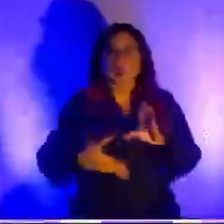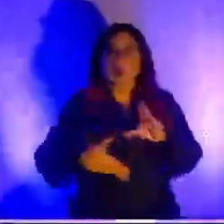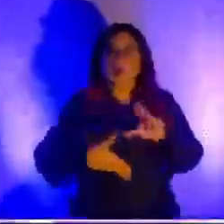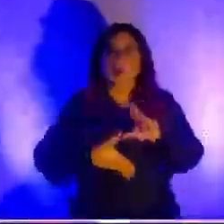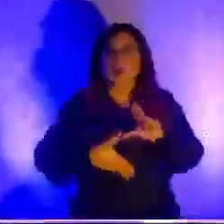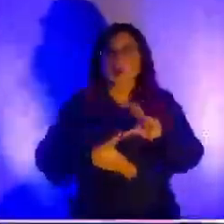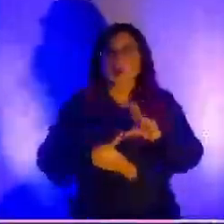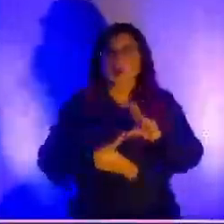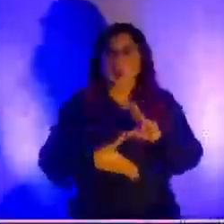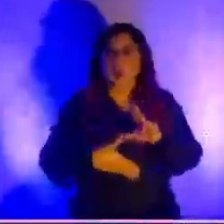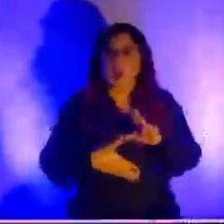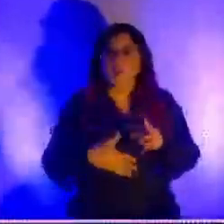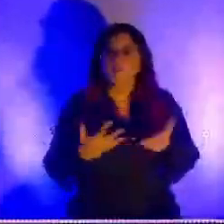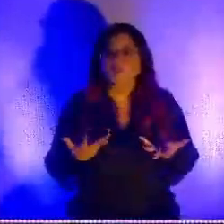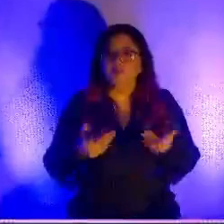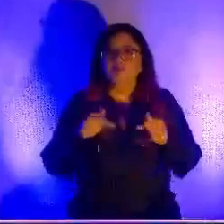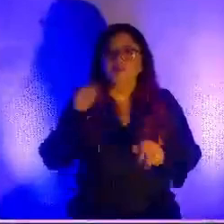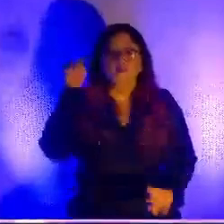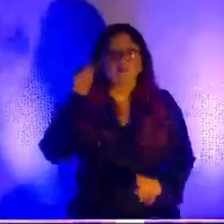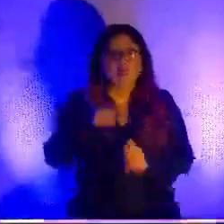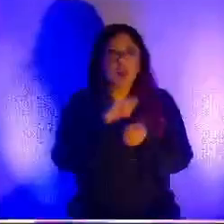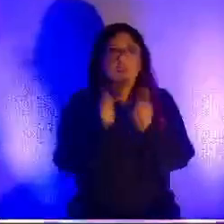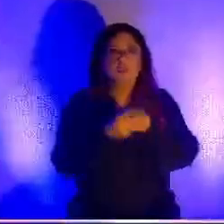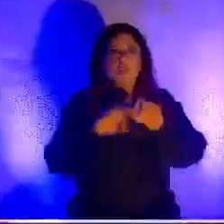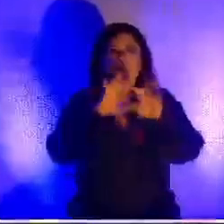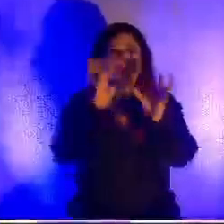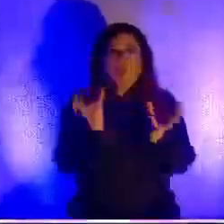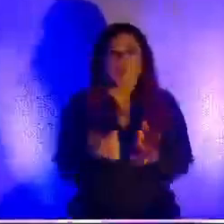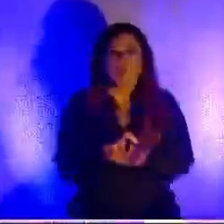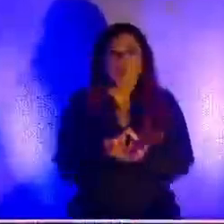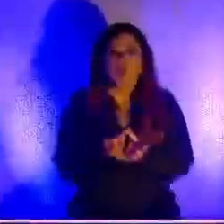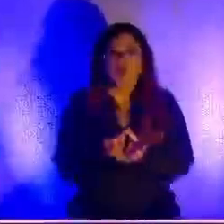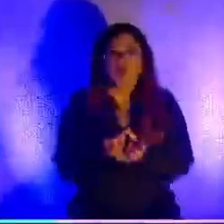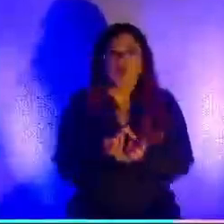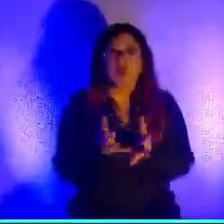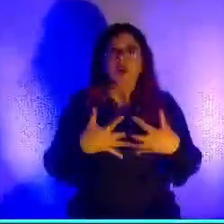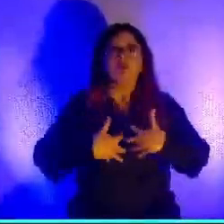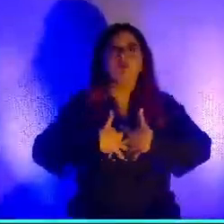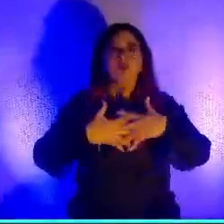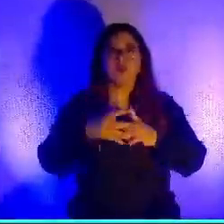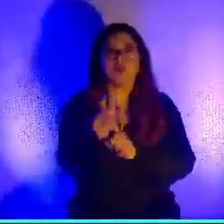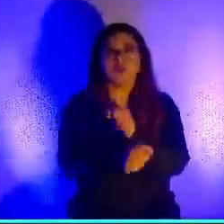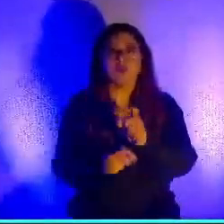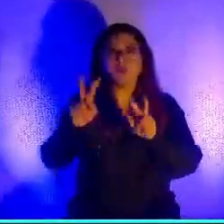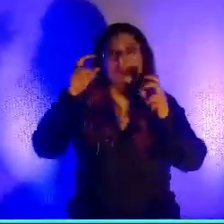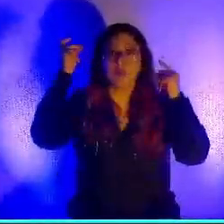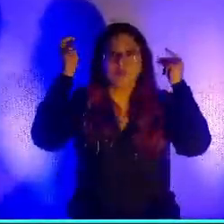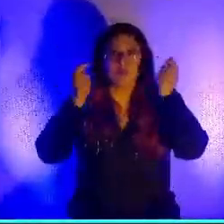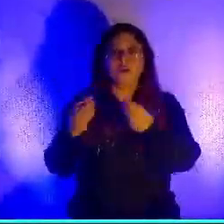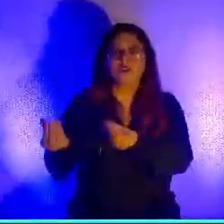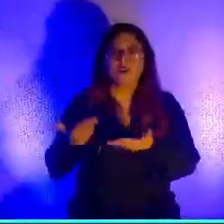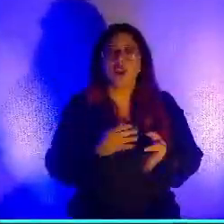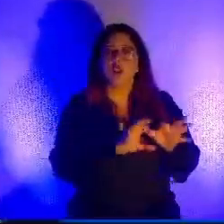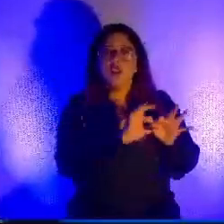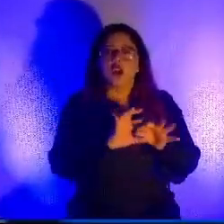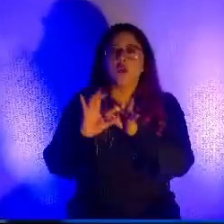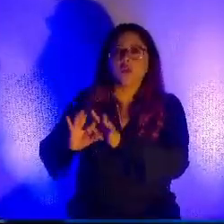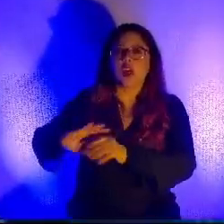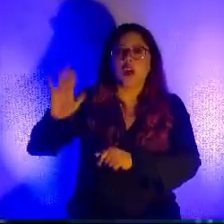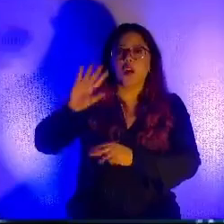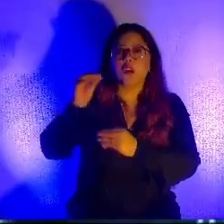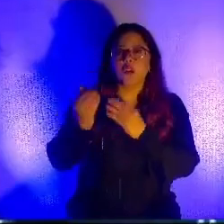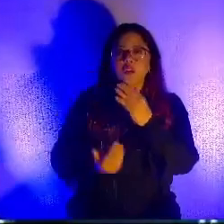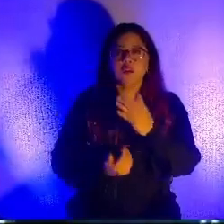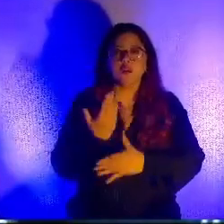Latina desde Dónde se busca transformar el mundo empoderando las personas a través de la innovación bienvenido Muchas gracias muchas gracias hola